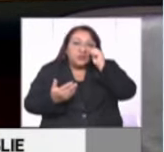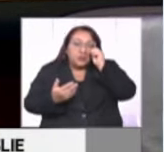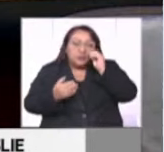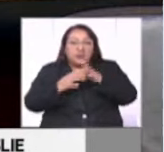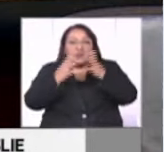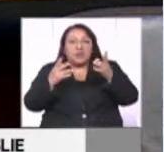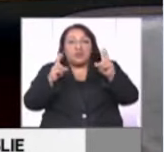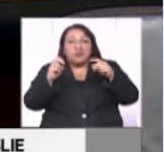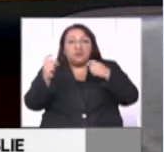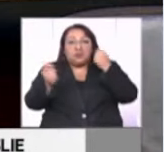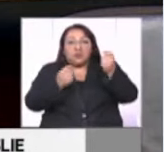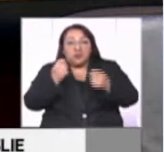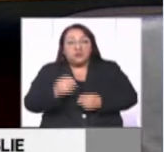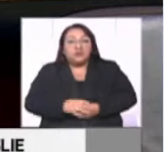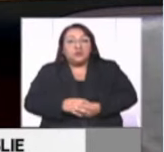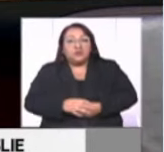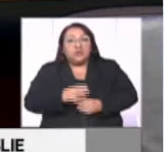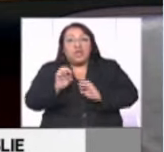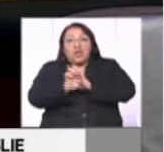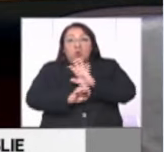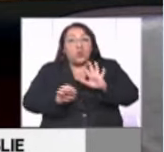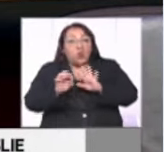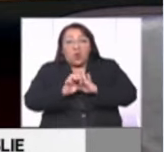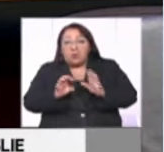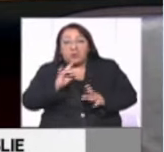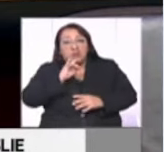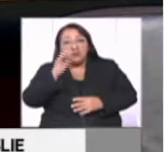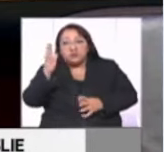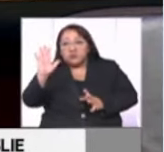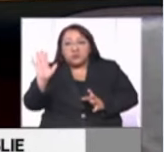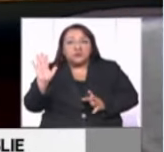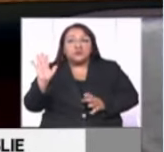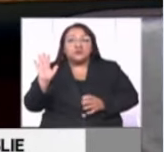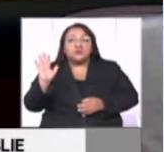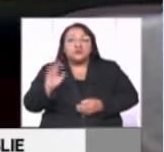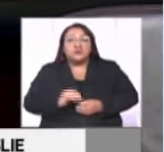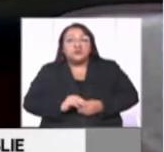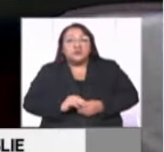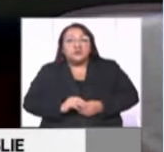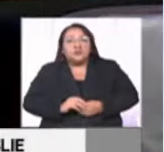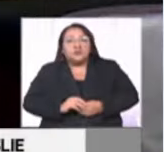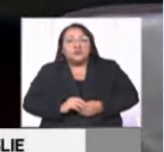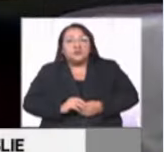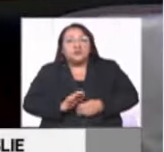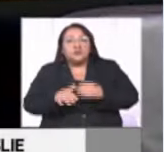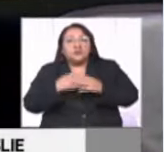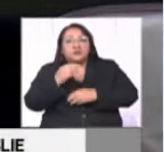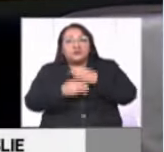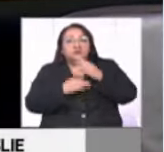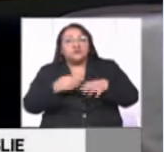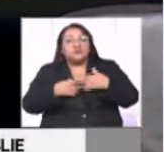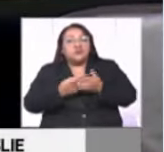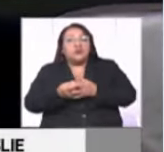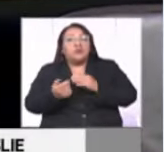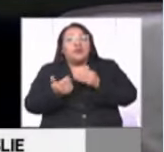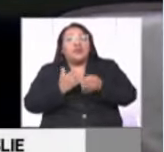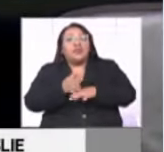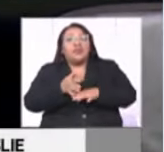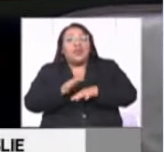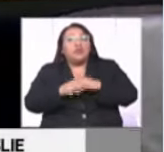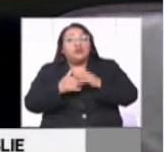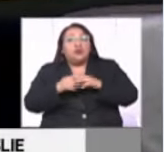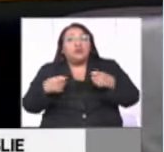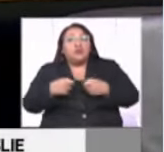industria turística, en Europa, en Estados Unidos, todo el mundo puede comprar sus entradas de manera